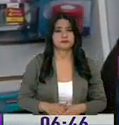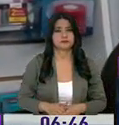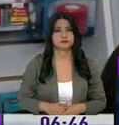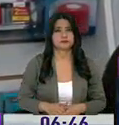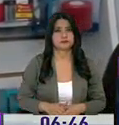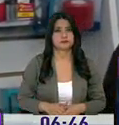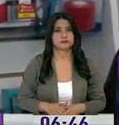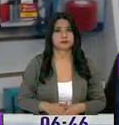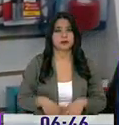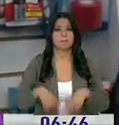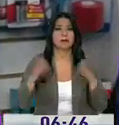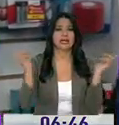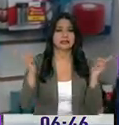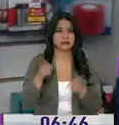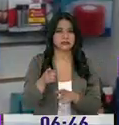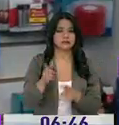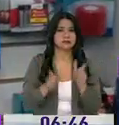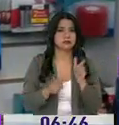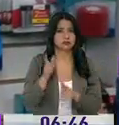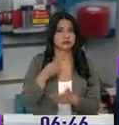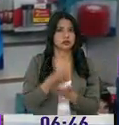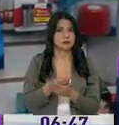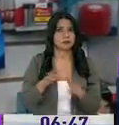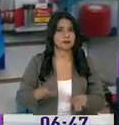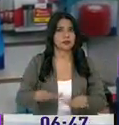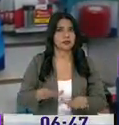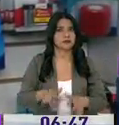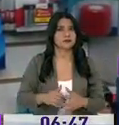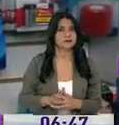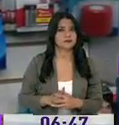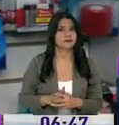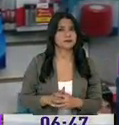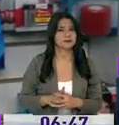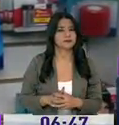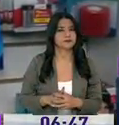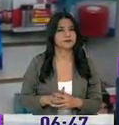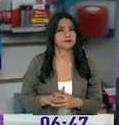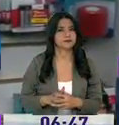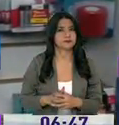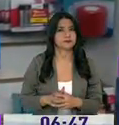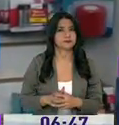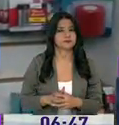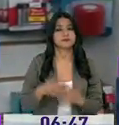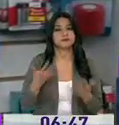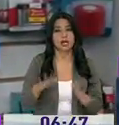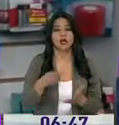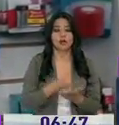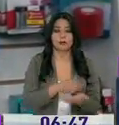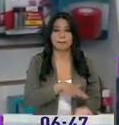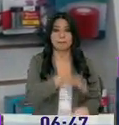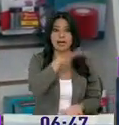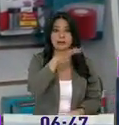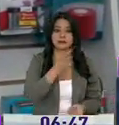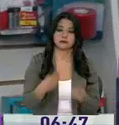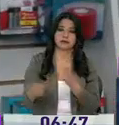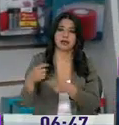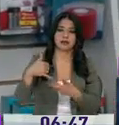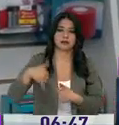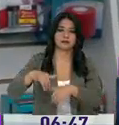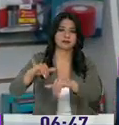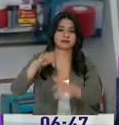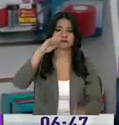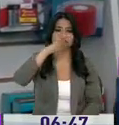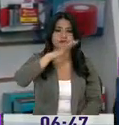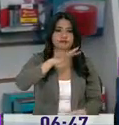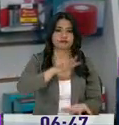martes y miércoles que ya de pronto ya podamos volver a abastecer, ¿no? Ya que, como le decía al señor, pues